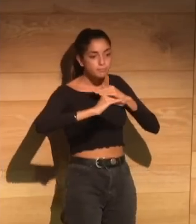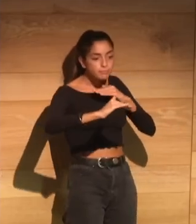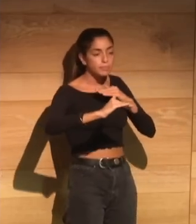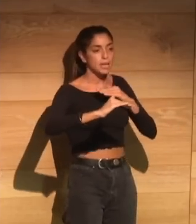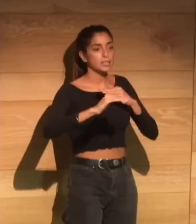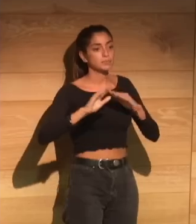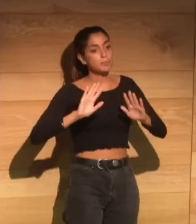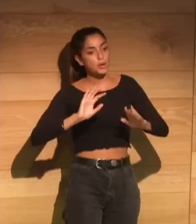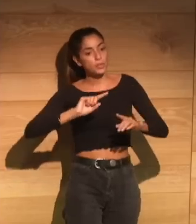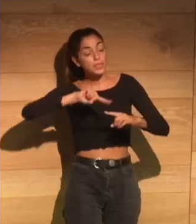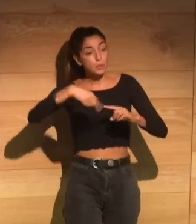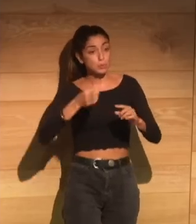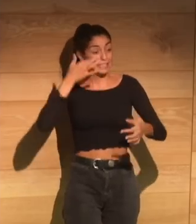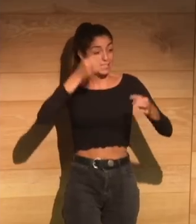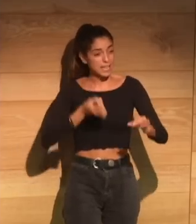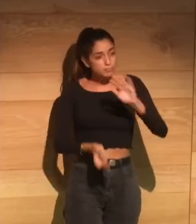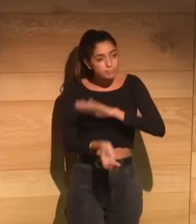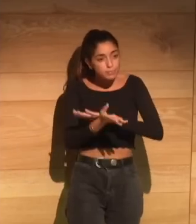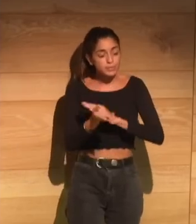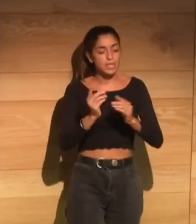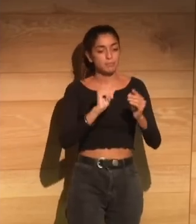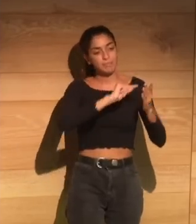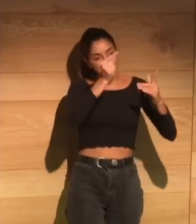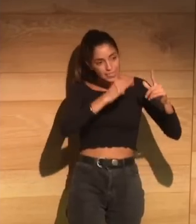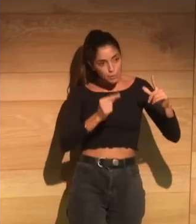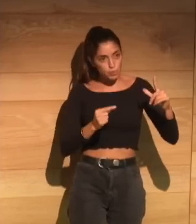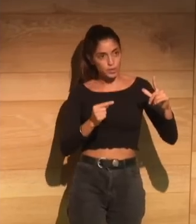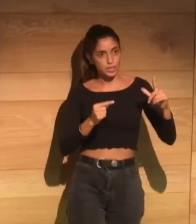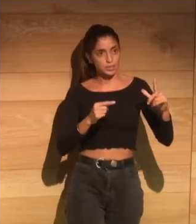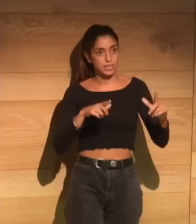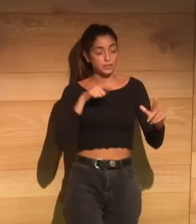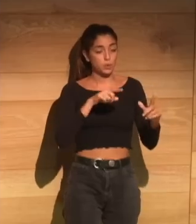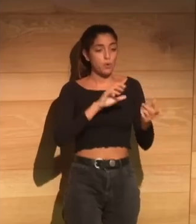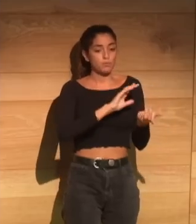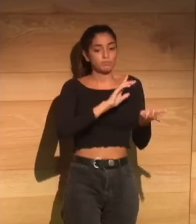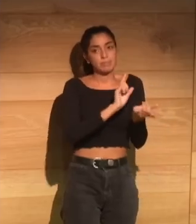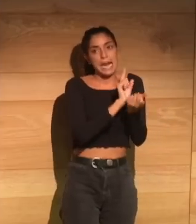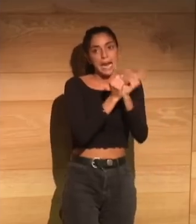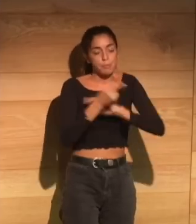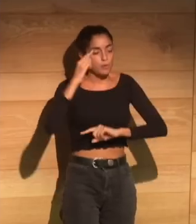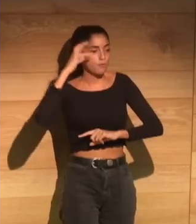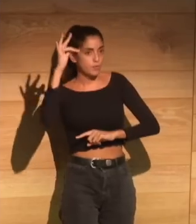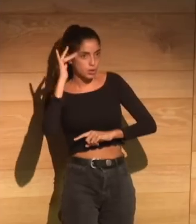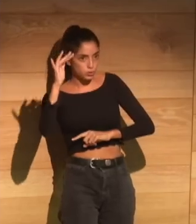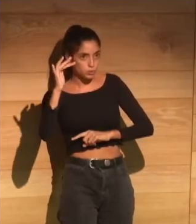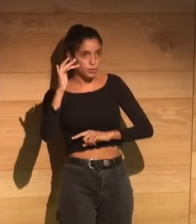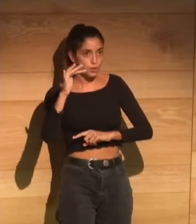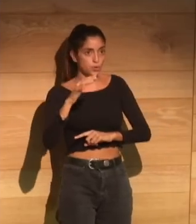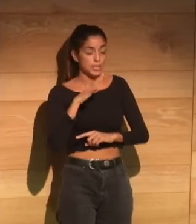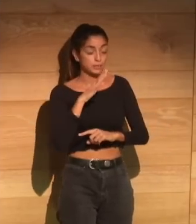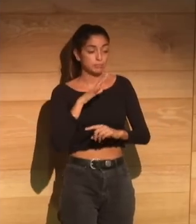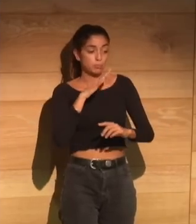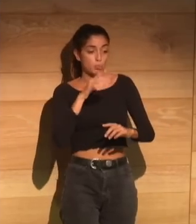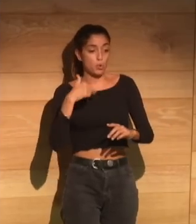que ven. Es un cambio conceptual que también es filosófico. Inicialmente no hay un intento de representar